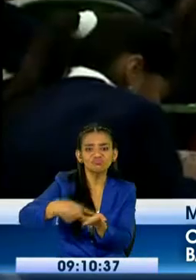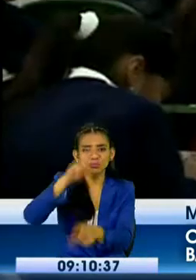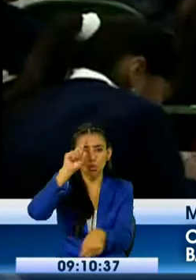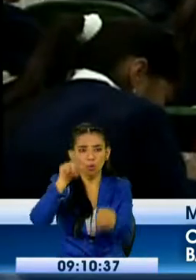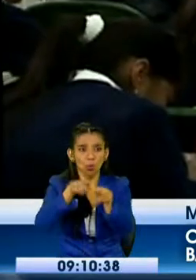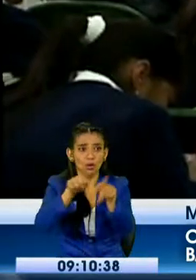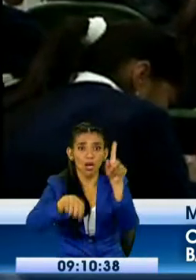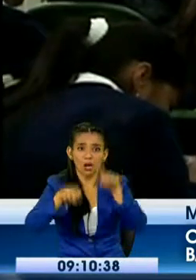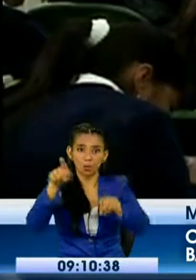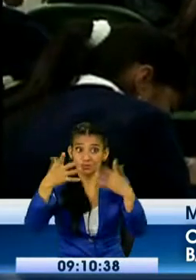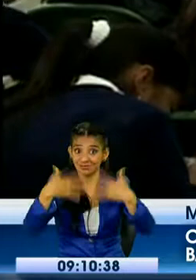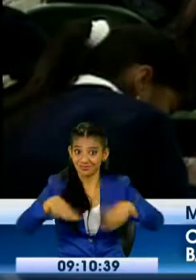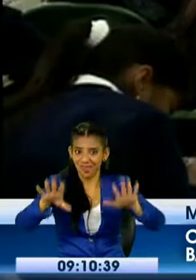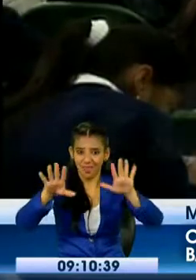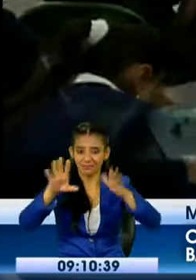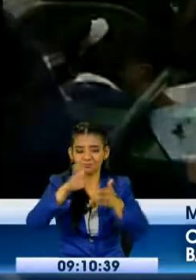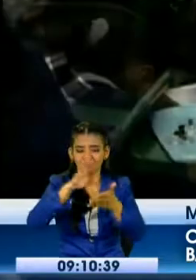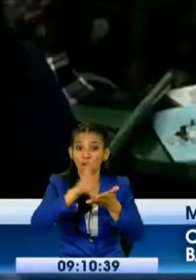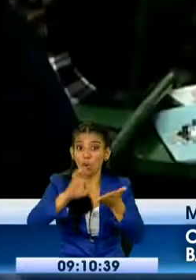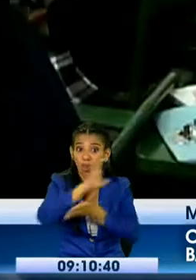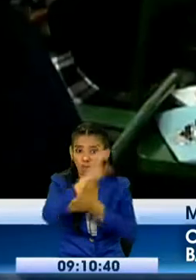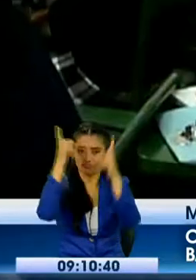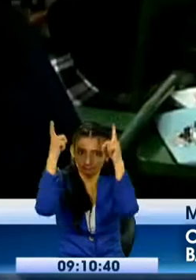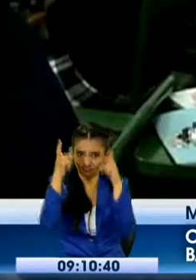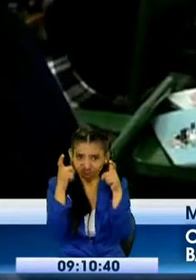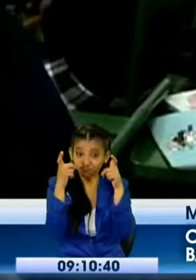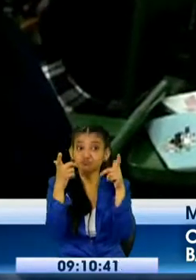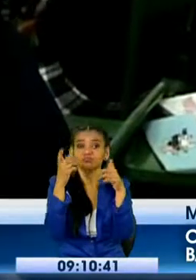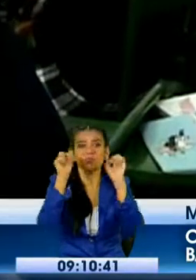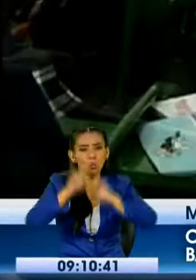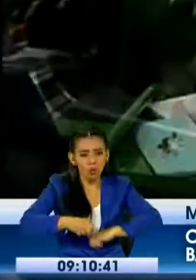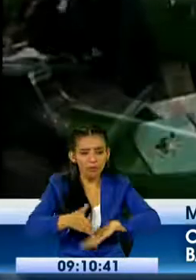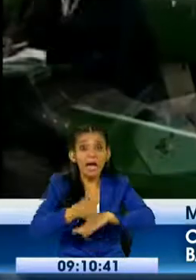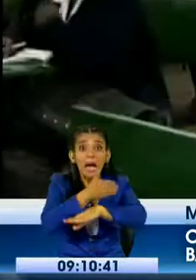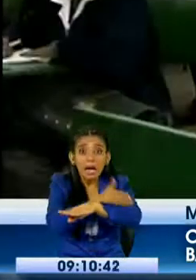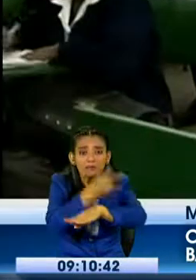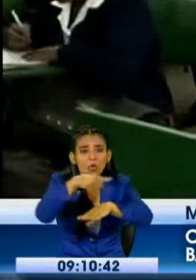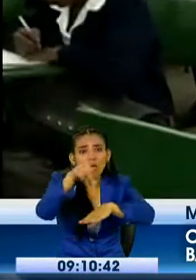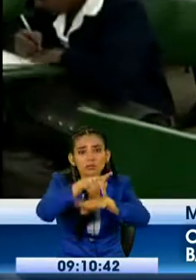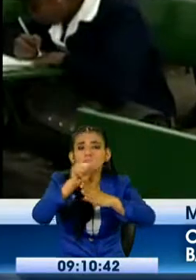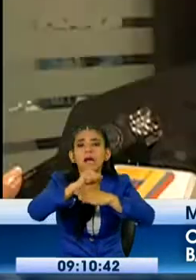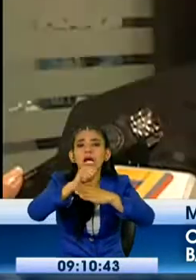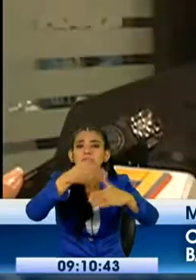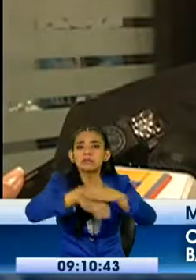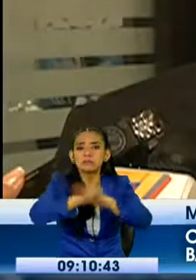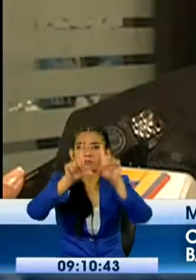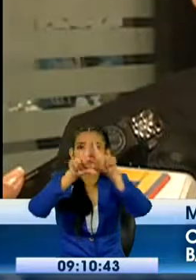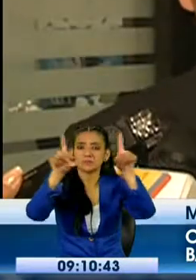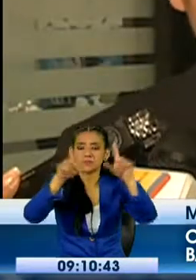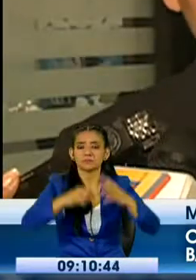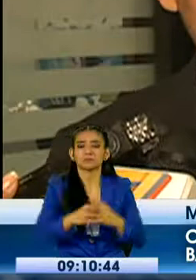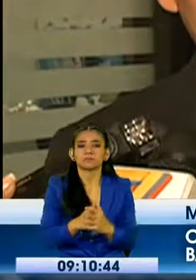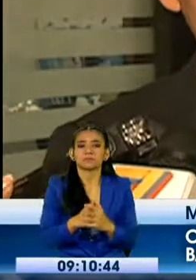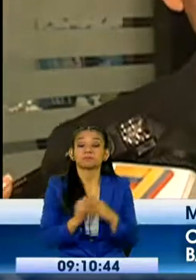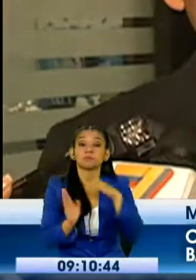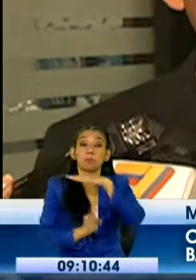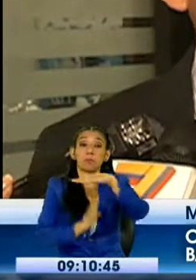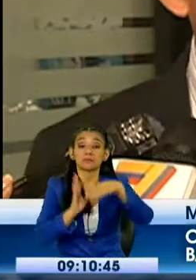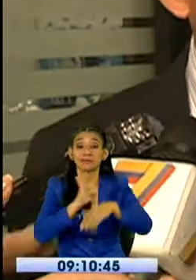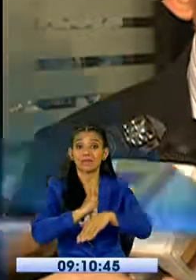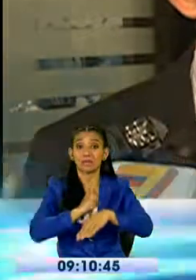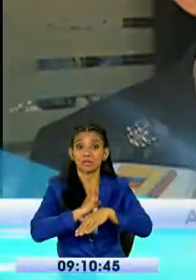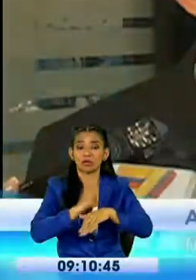que bachilleres ecuatorianos puedan realizar sus prácticas preprofesionales en estas empresas. El bachillerato técnico productivo es